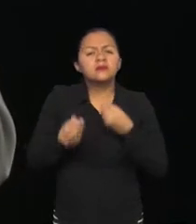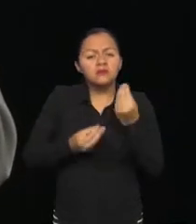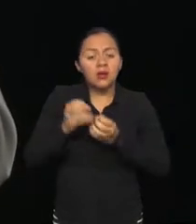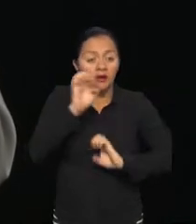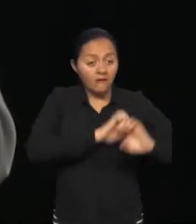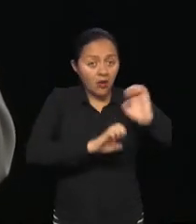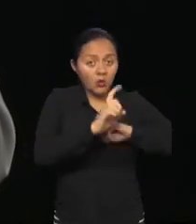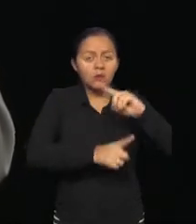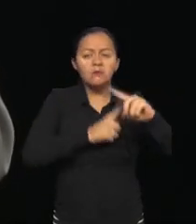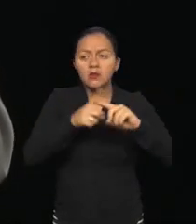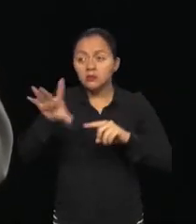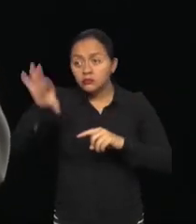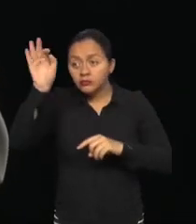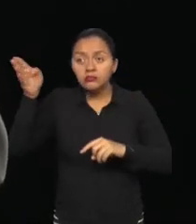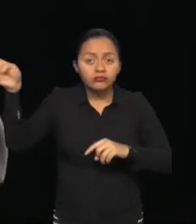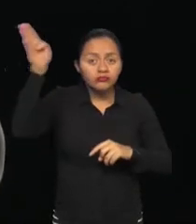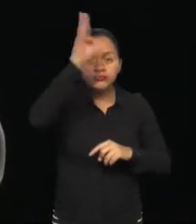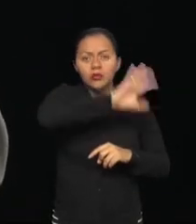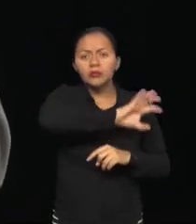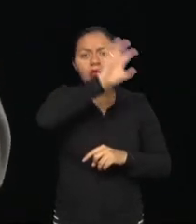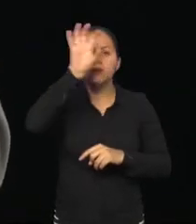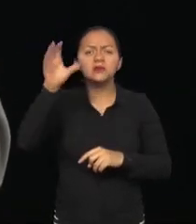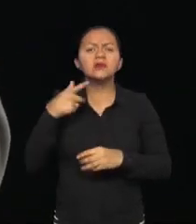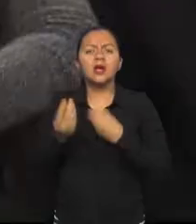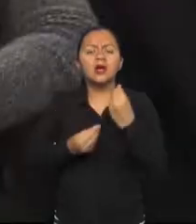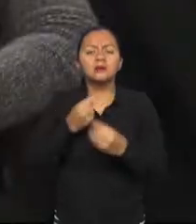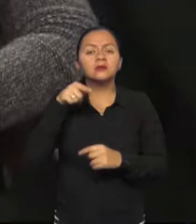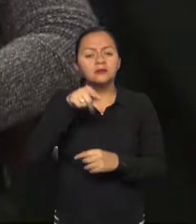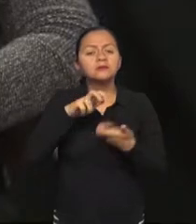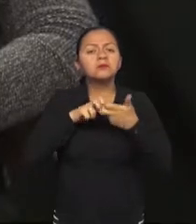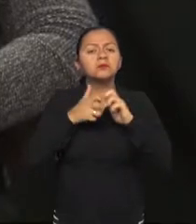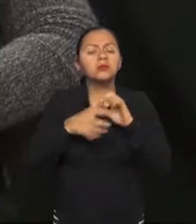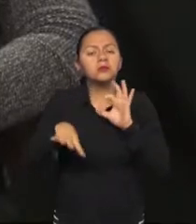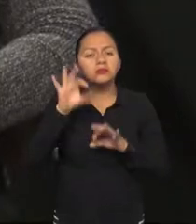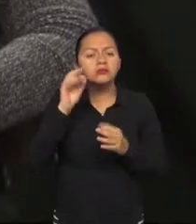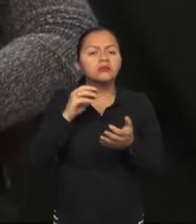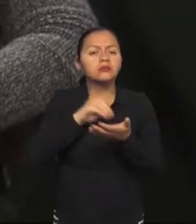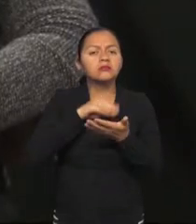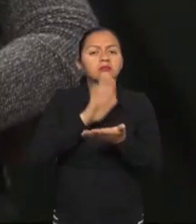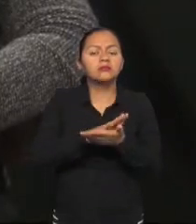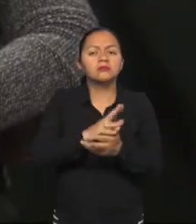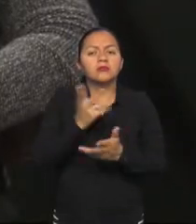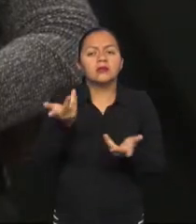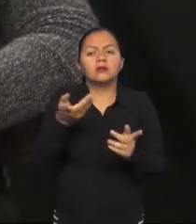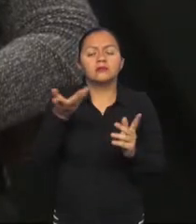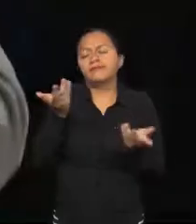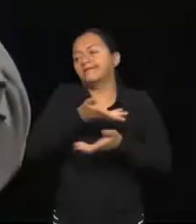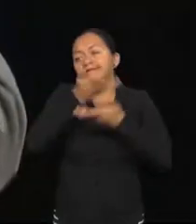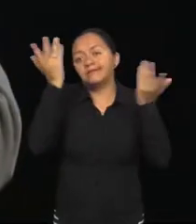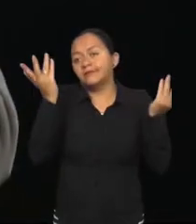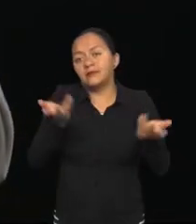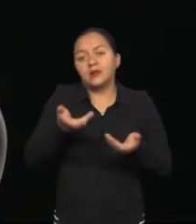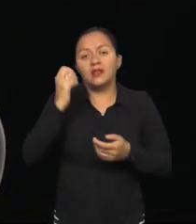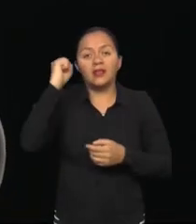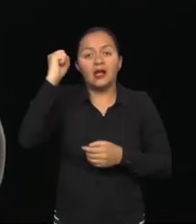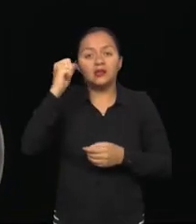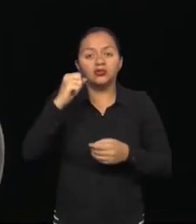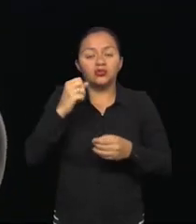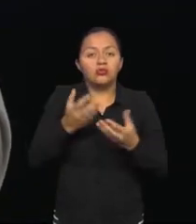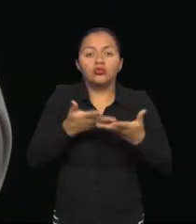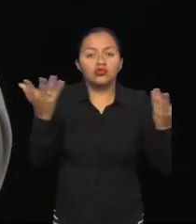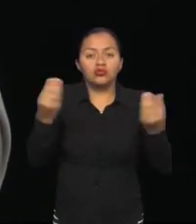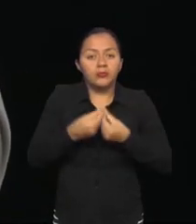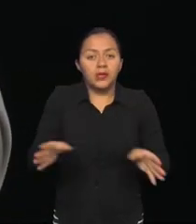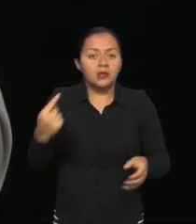evaluación y el diagnóstico que han hecho, que son principalmente los efectos que ha causado muchas violaciones de derechos, en este caso